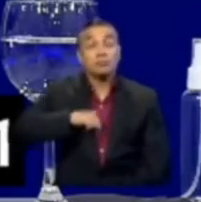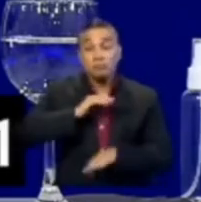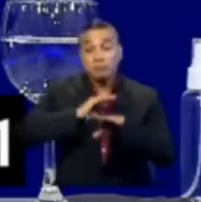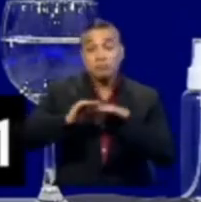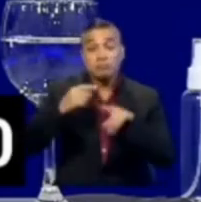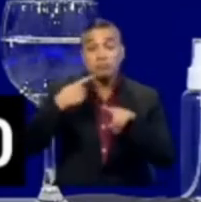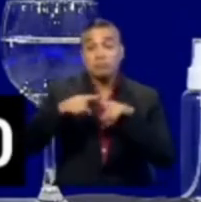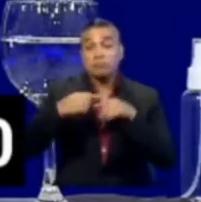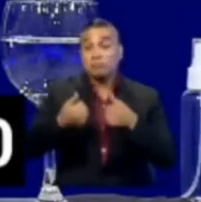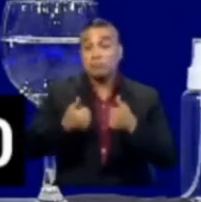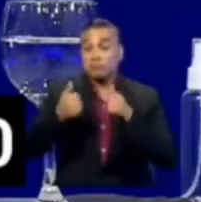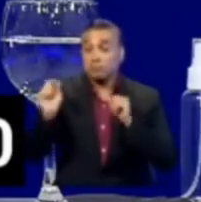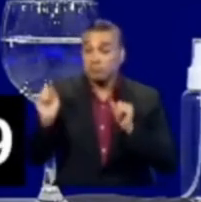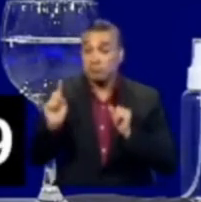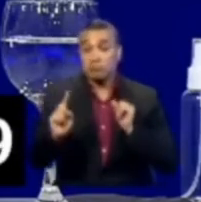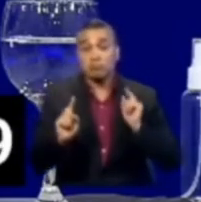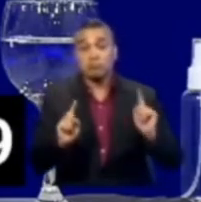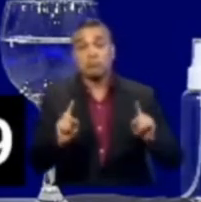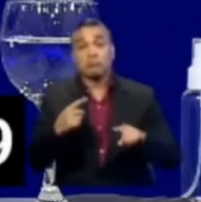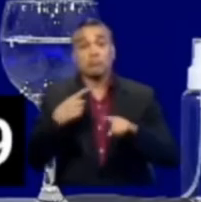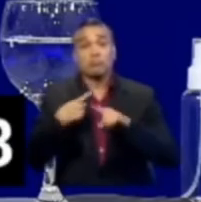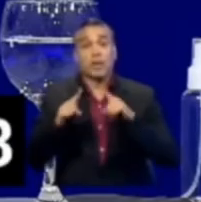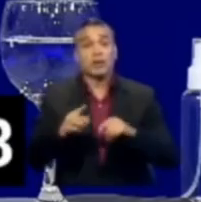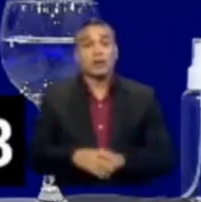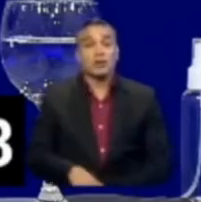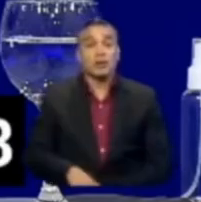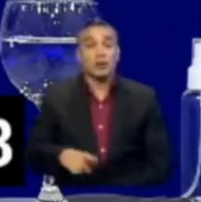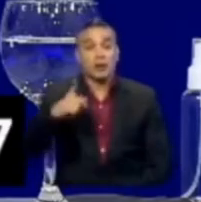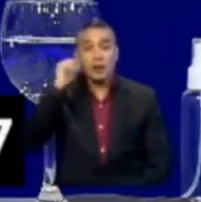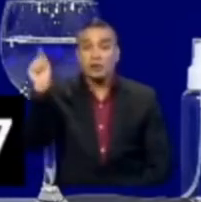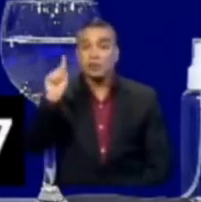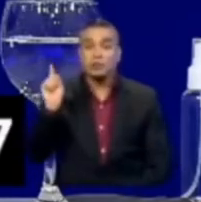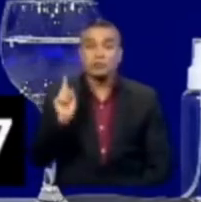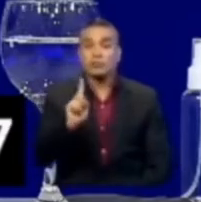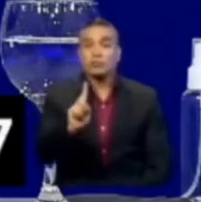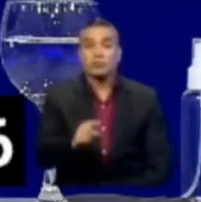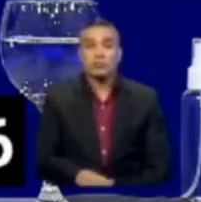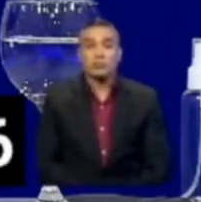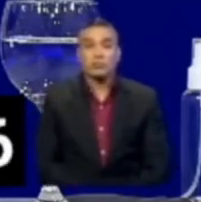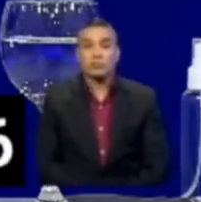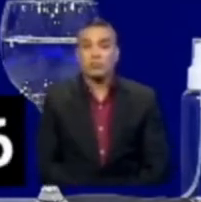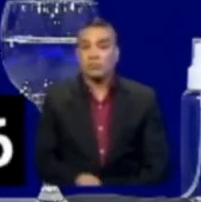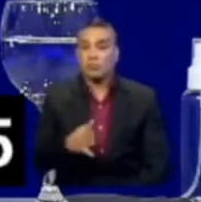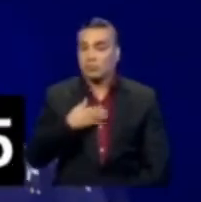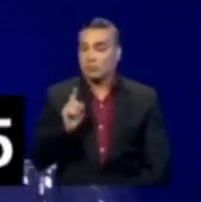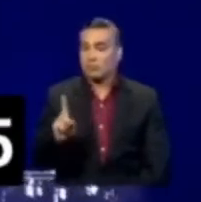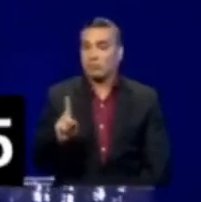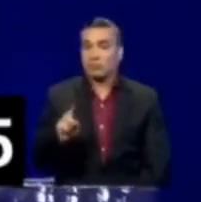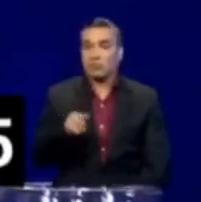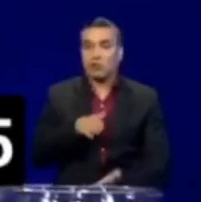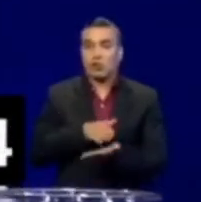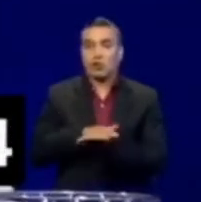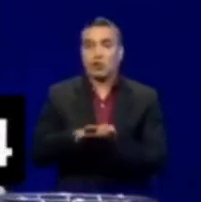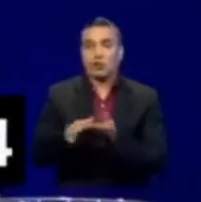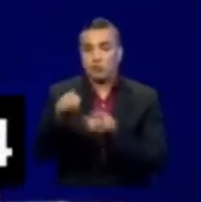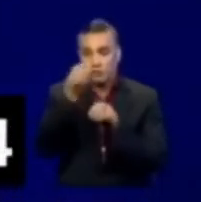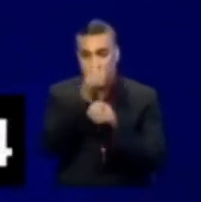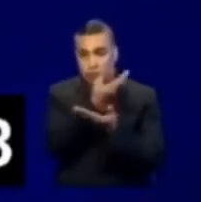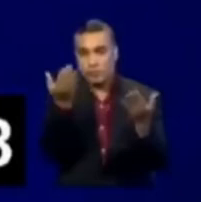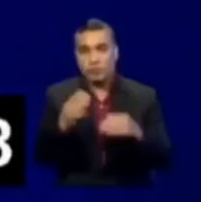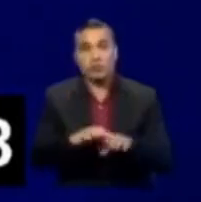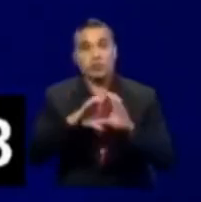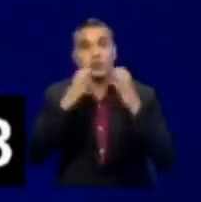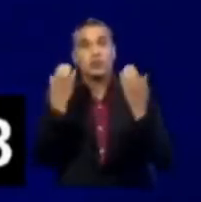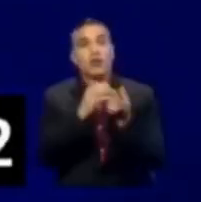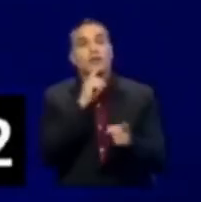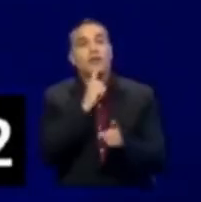los distintos candidatos, pero el señor Lazo no asistió. Aquí está una copia del informe de la